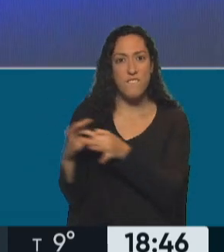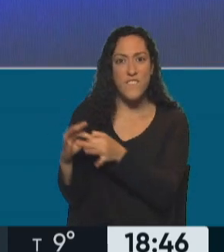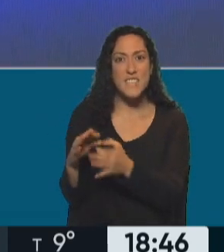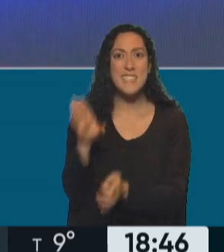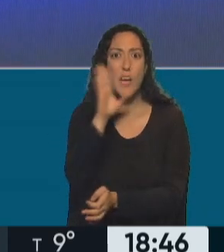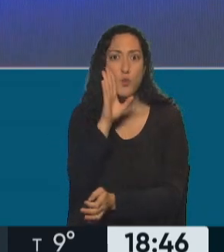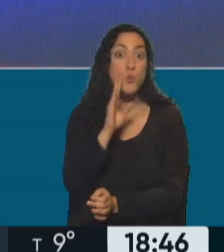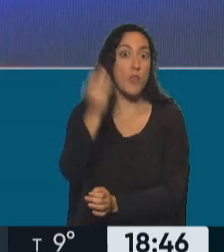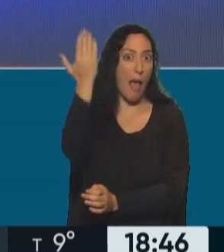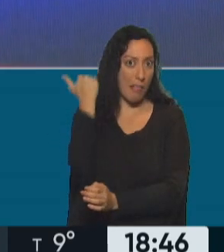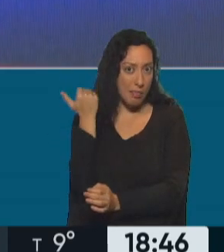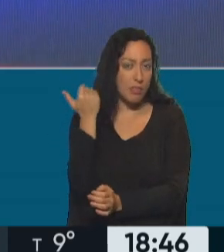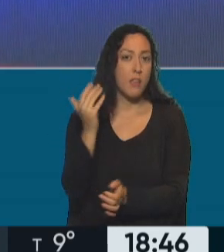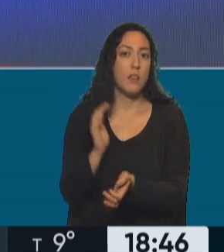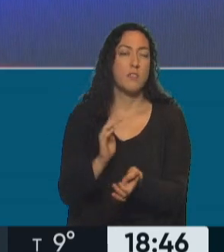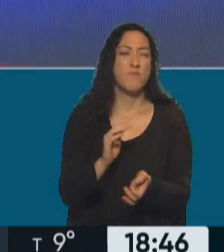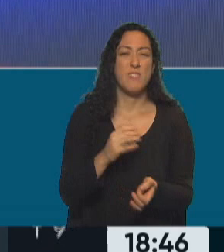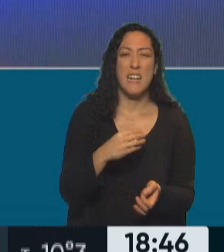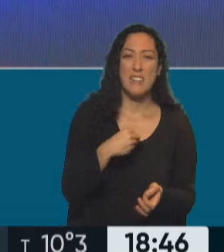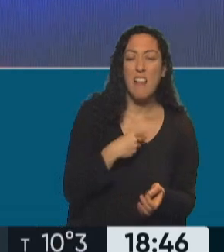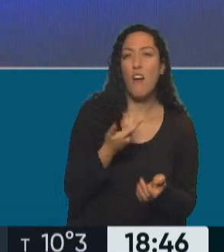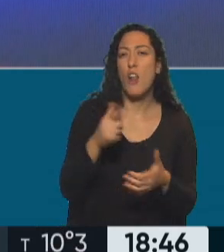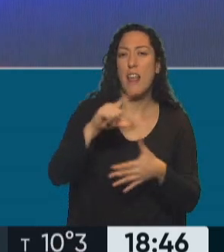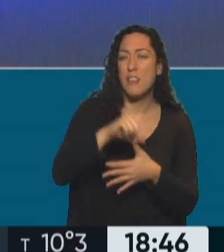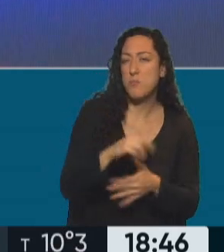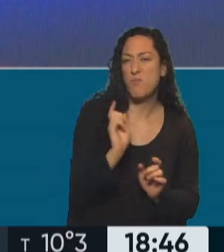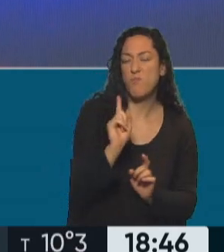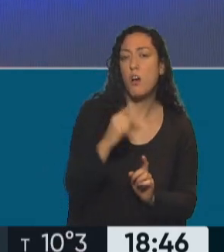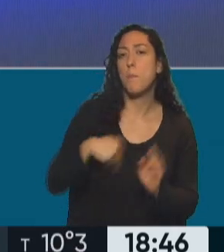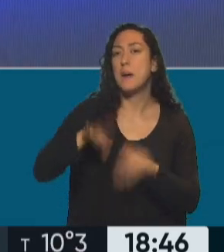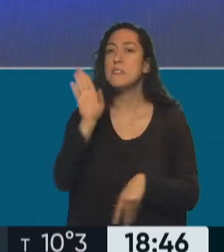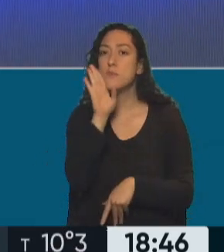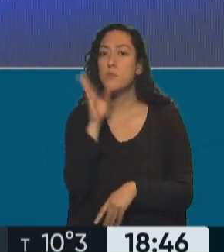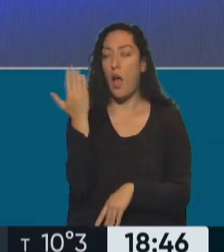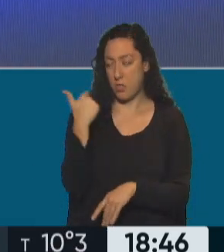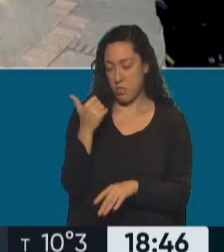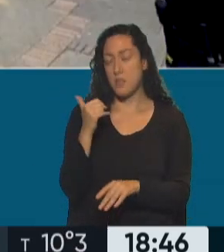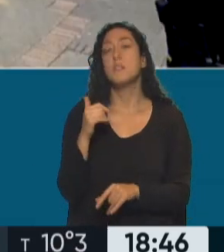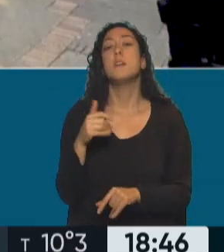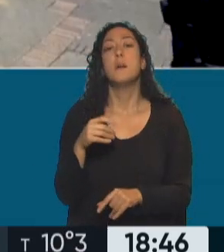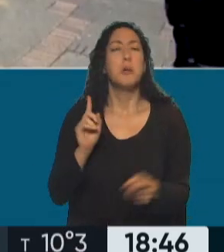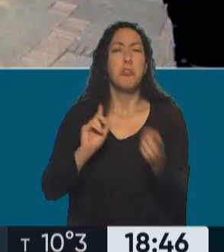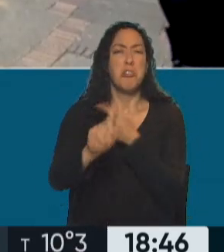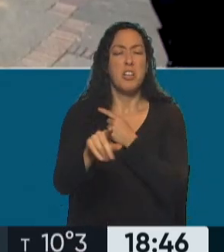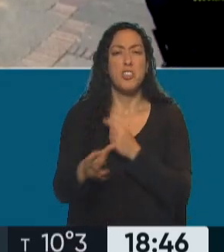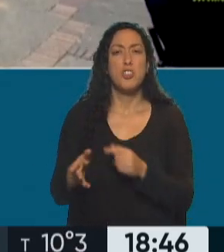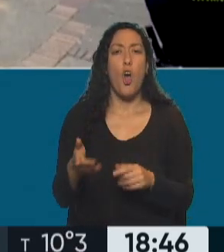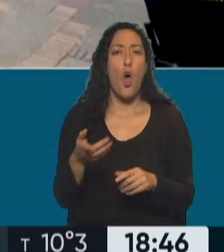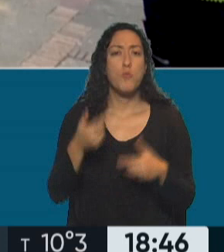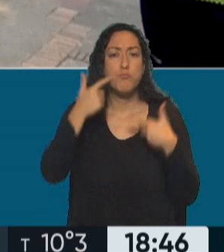Unidos, quizás más que con la región o con Latinoamérica. Pero si te parece, compartimos directamente qué decía el